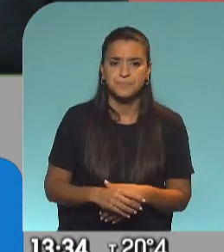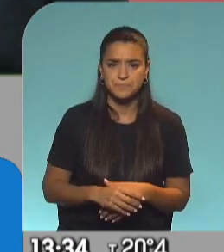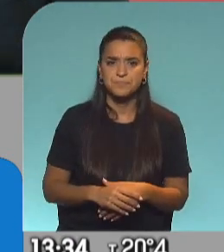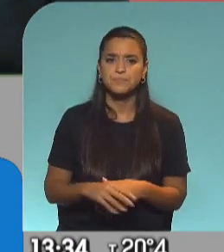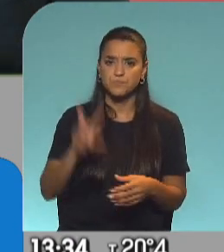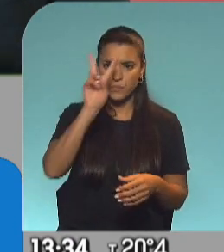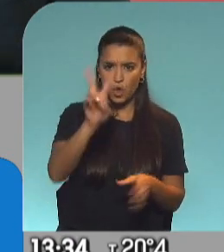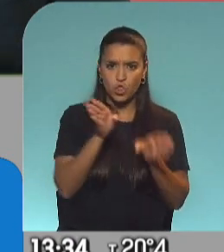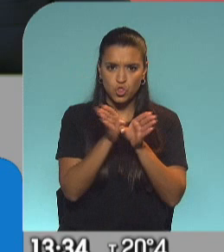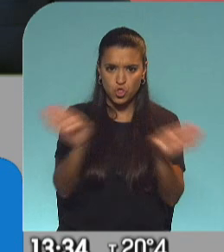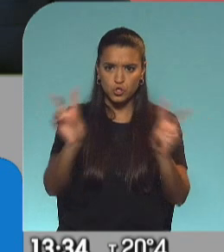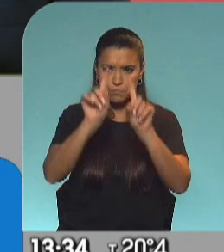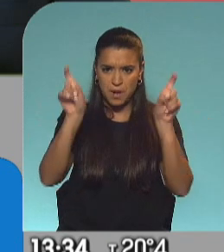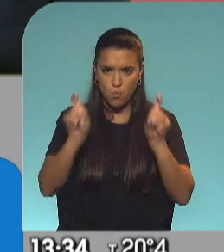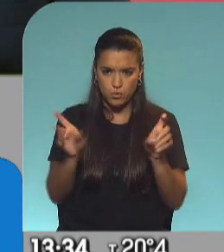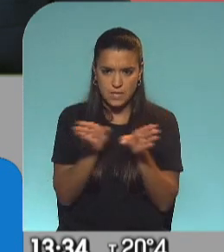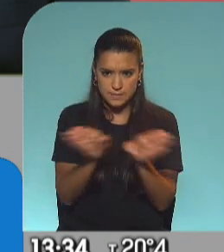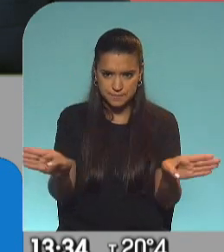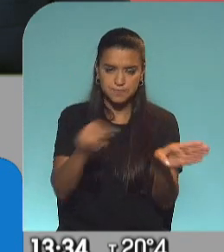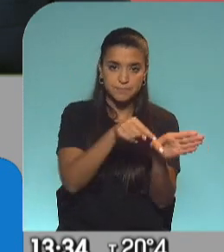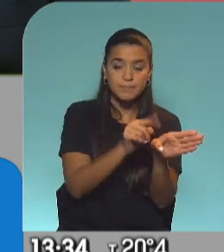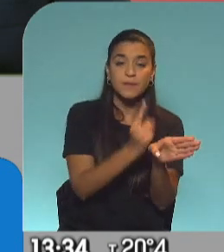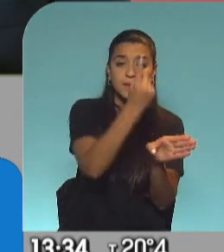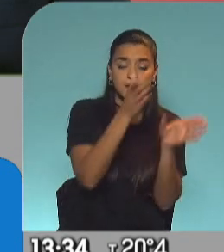hay como dos preguntas en lo que me dijiste. Por un lado,